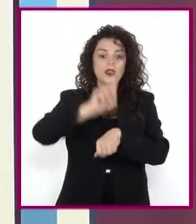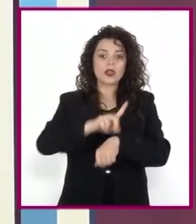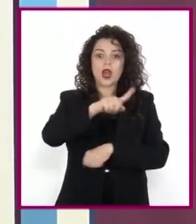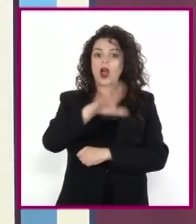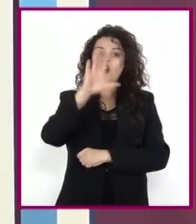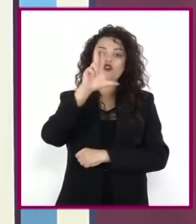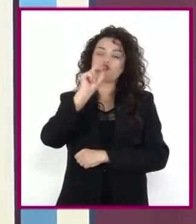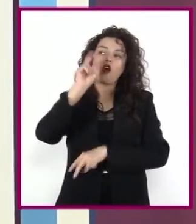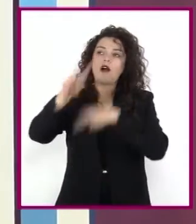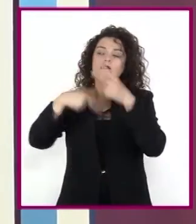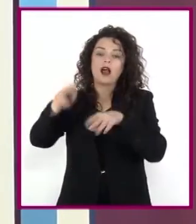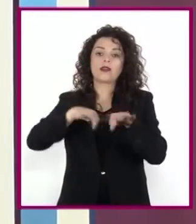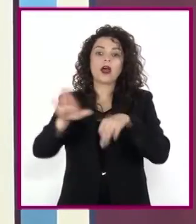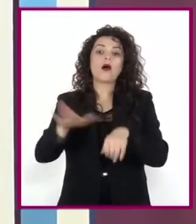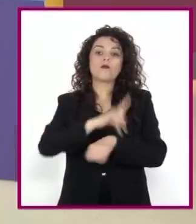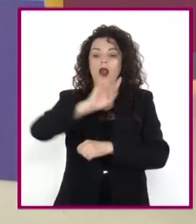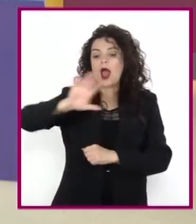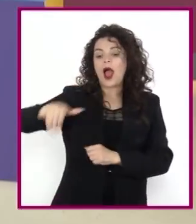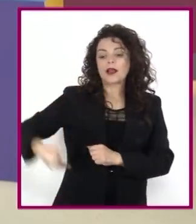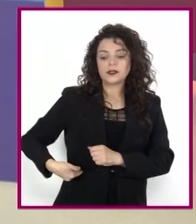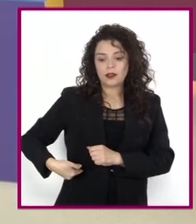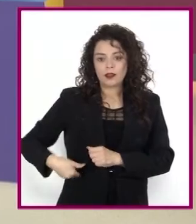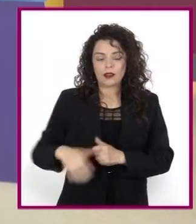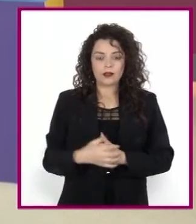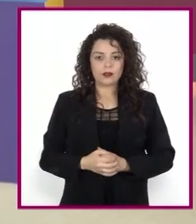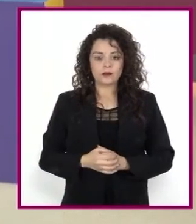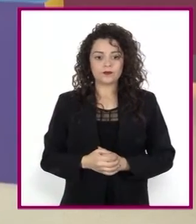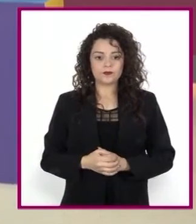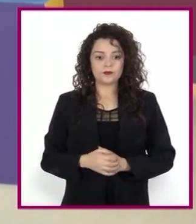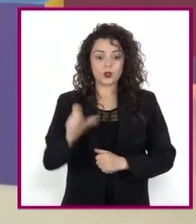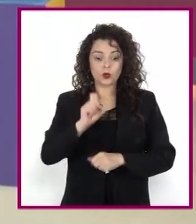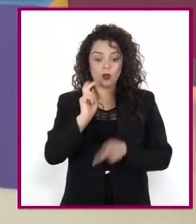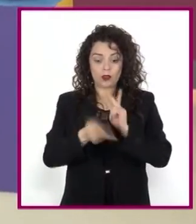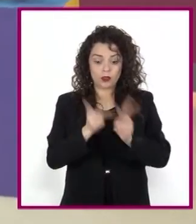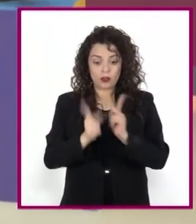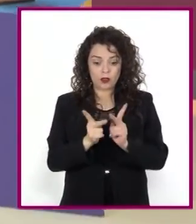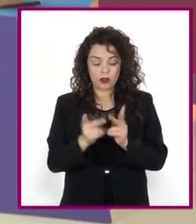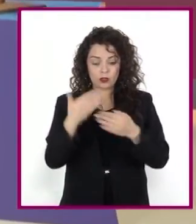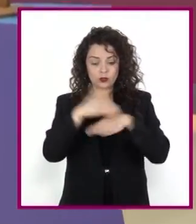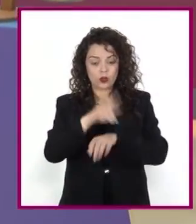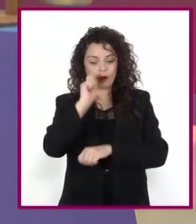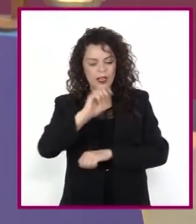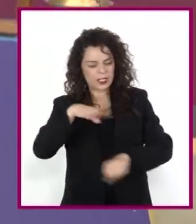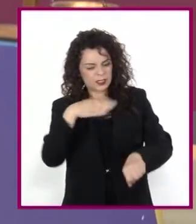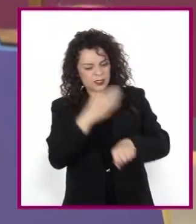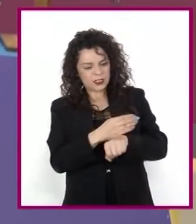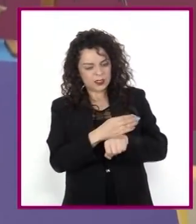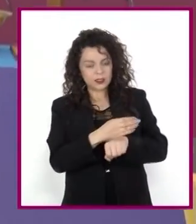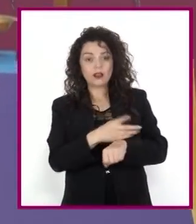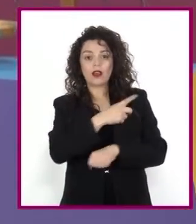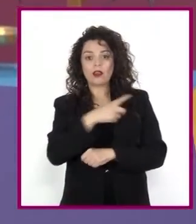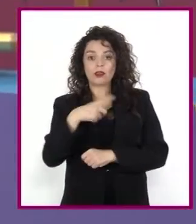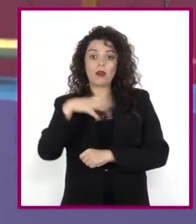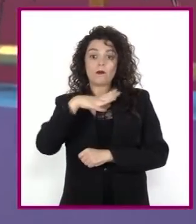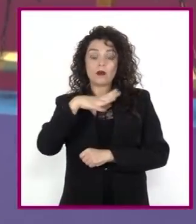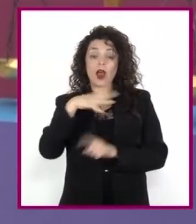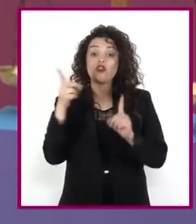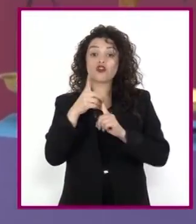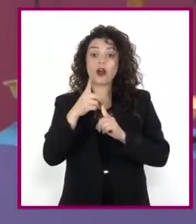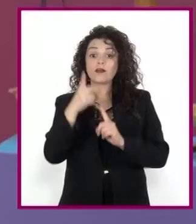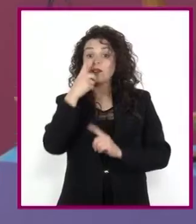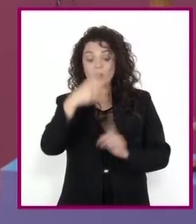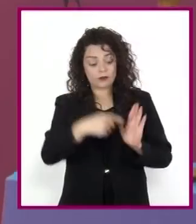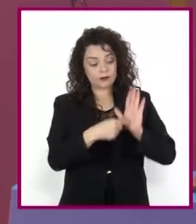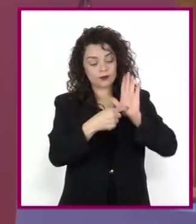pudo ir a trabajar por la lesión. Si hablamos de sanciones, estas tendrán que estar contempladas en las leyes, las